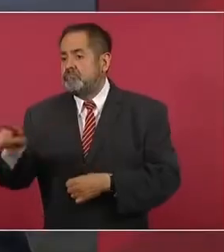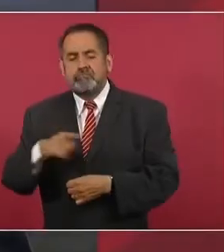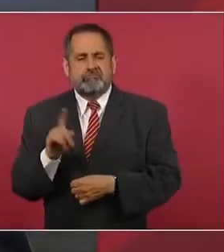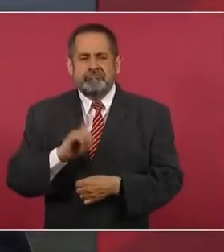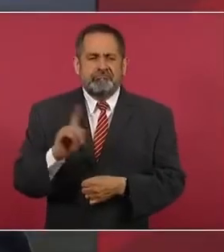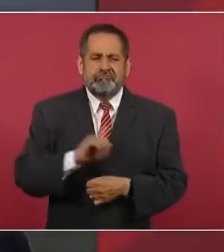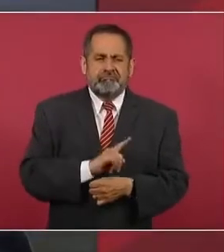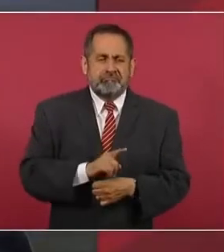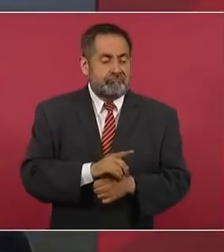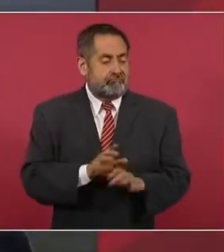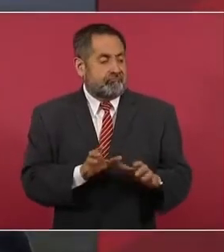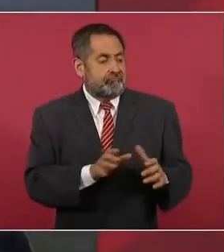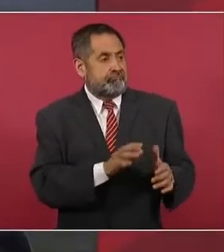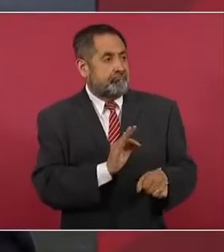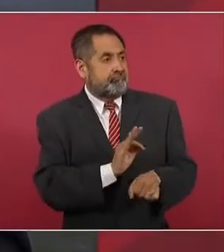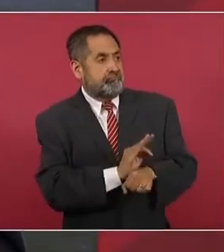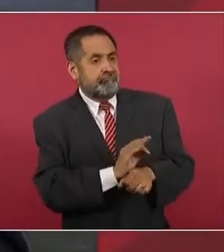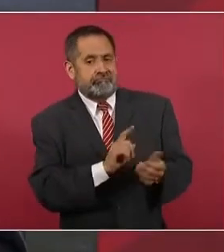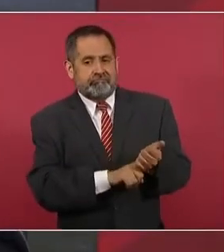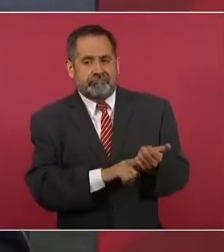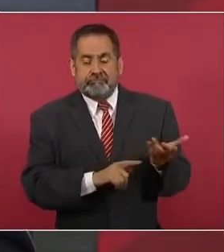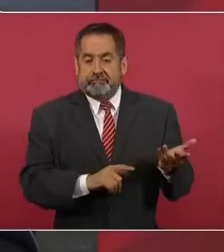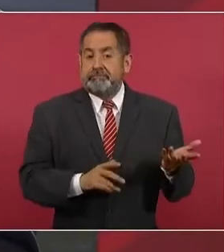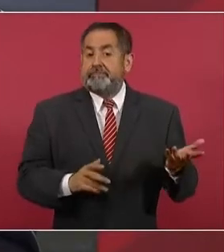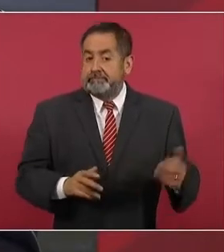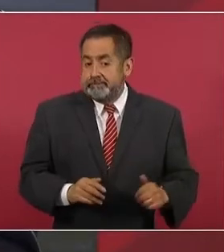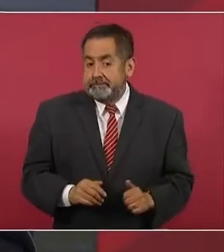México, y resulta